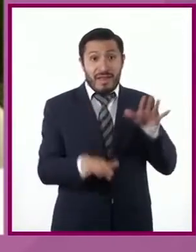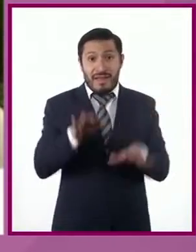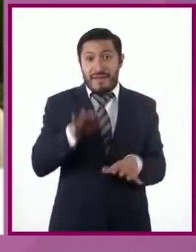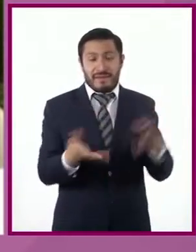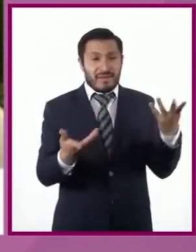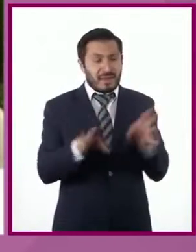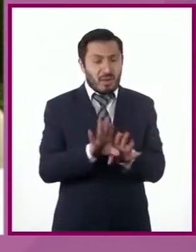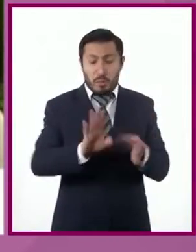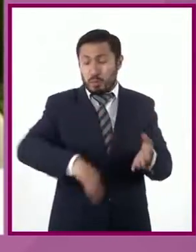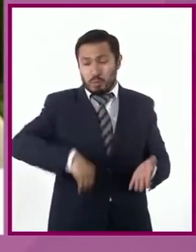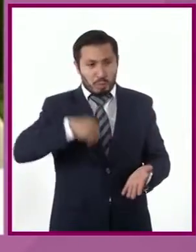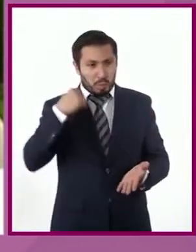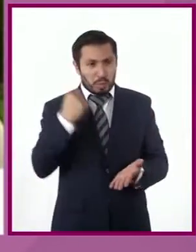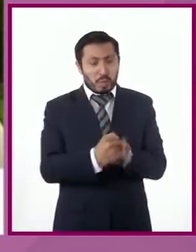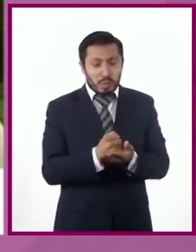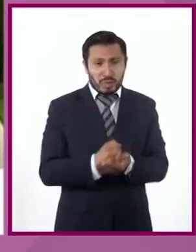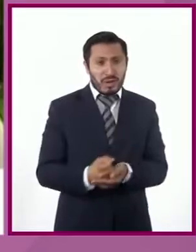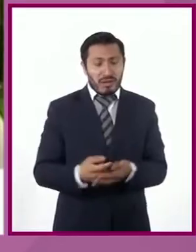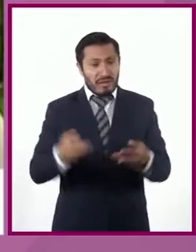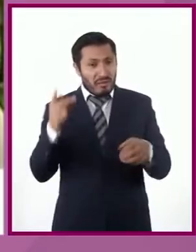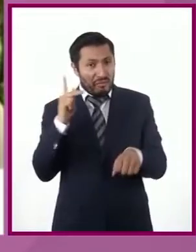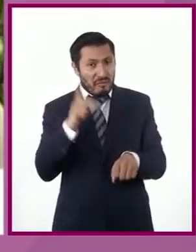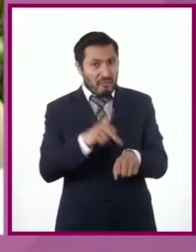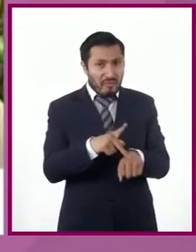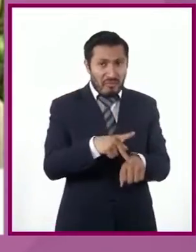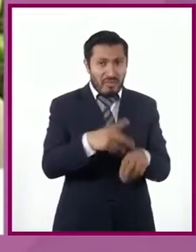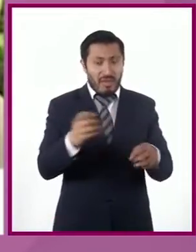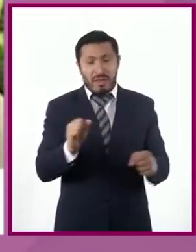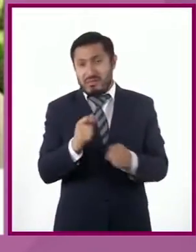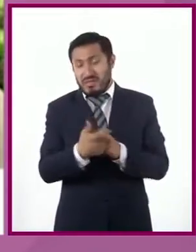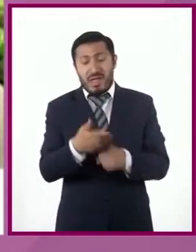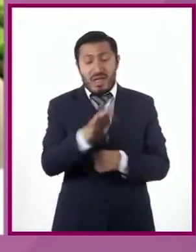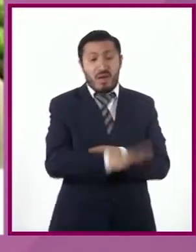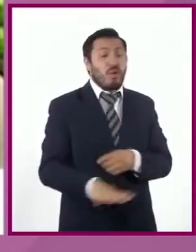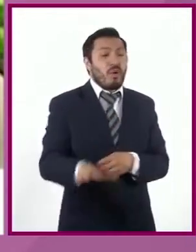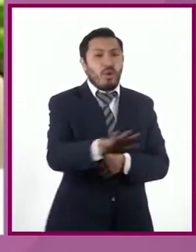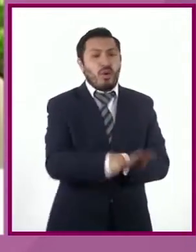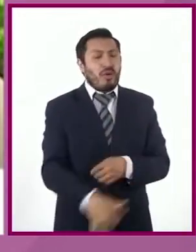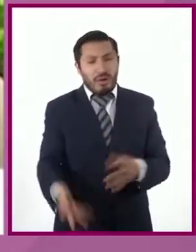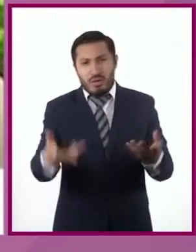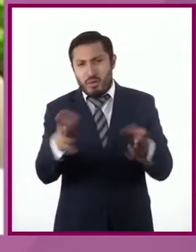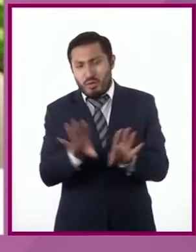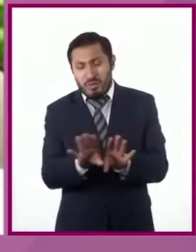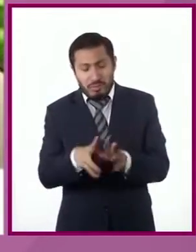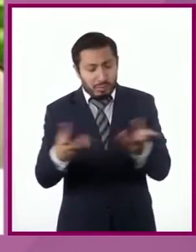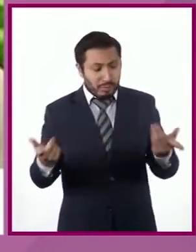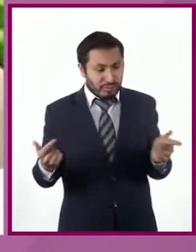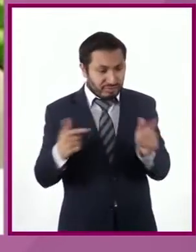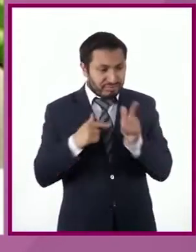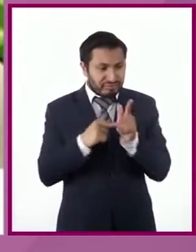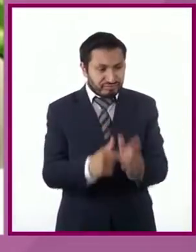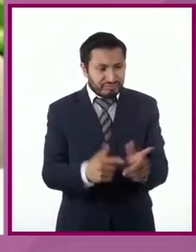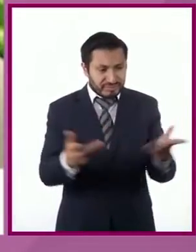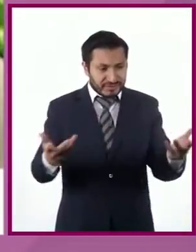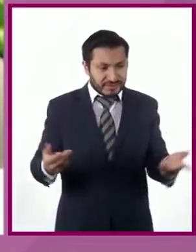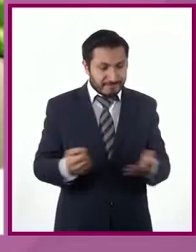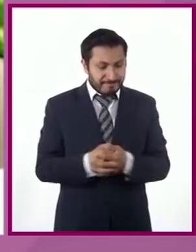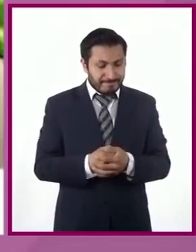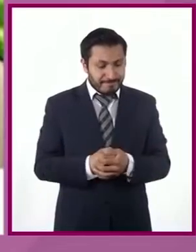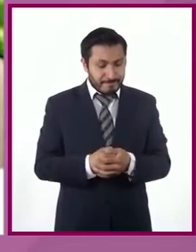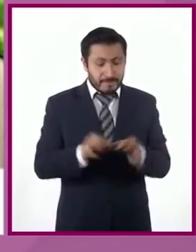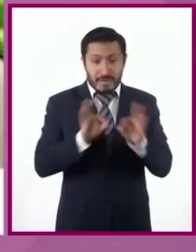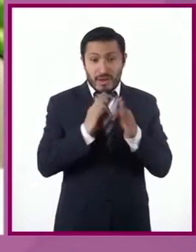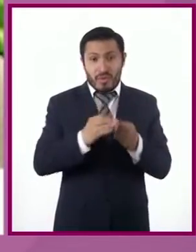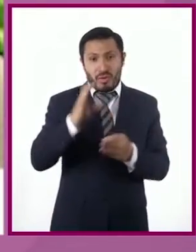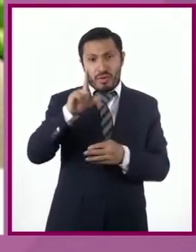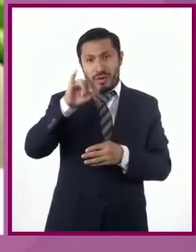las huellas quedan en alguna roca o en el suelo y se conservan por el tipo de